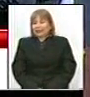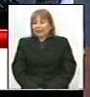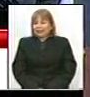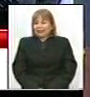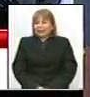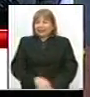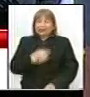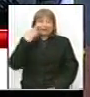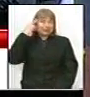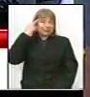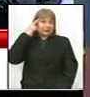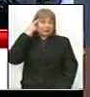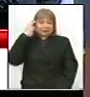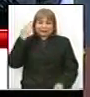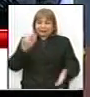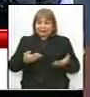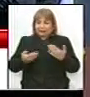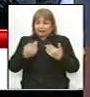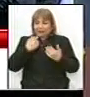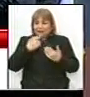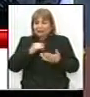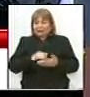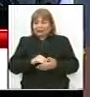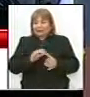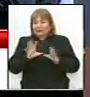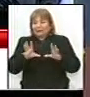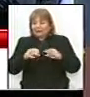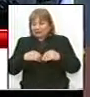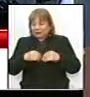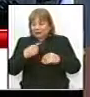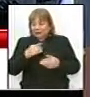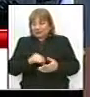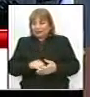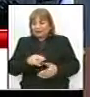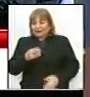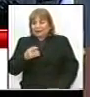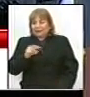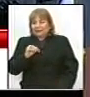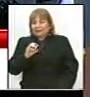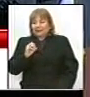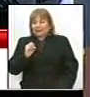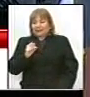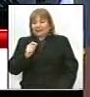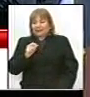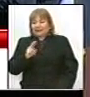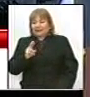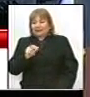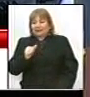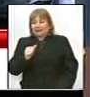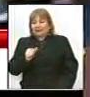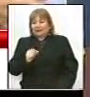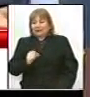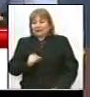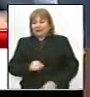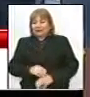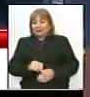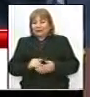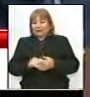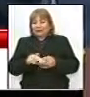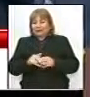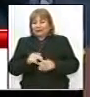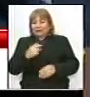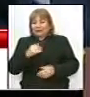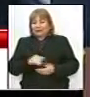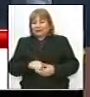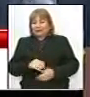es por eso señor presidente de siente no le voy a aceptar que el mínimo de imposición a santia priísta que el señor recoger y le retire se nos